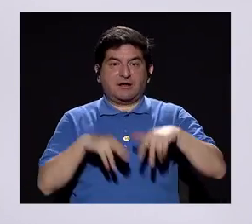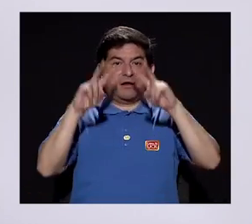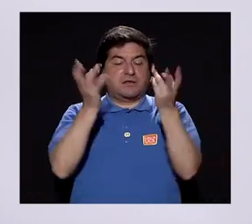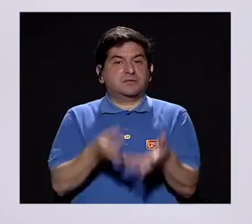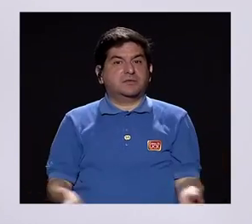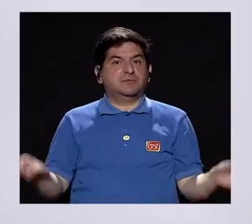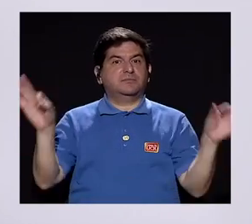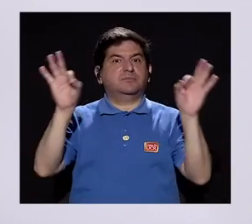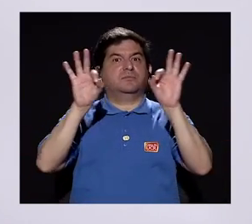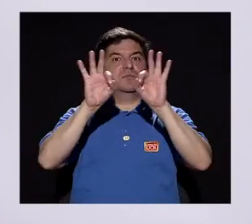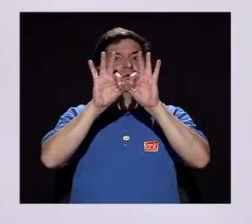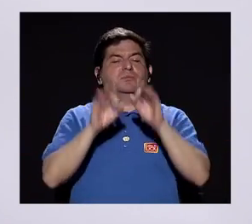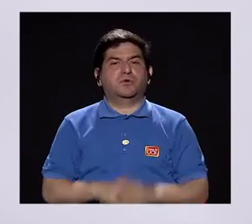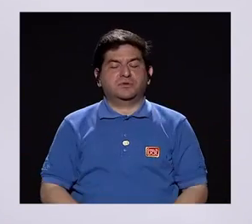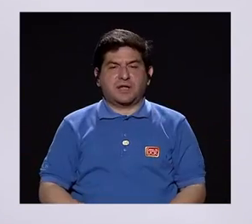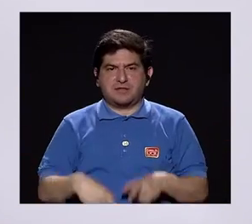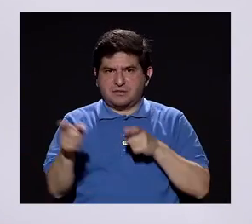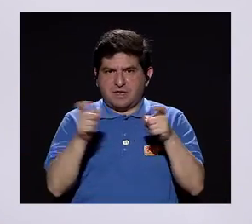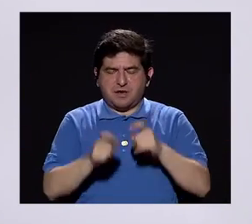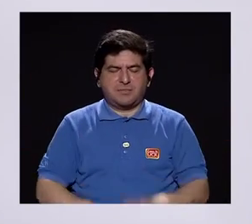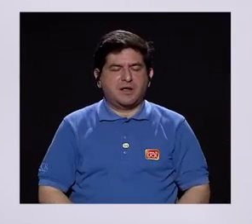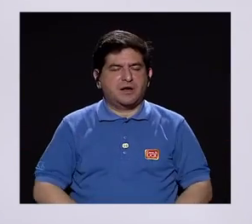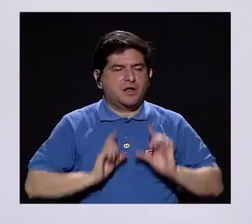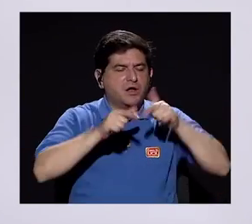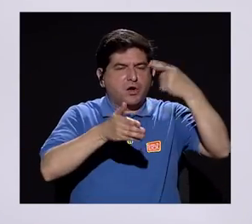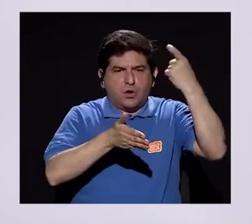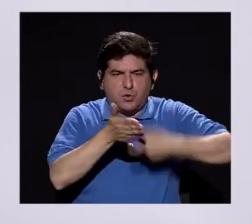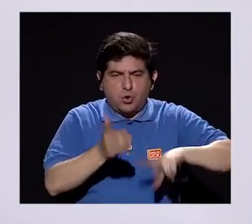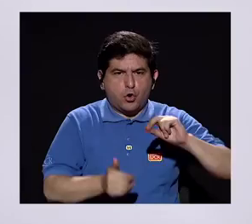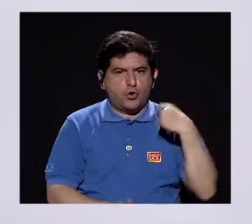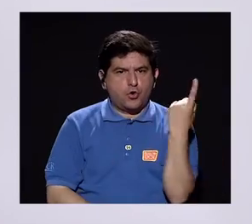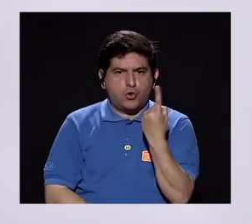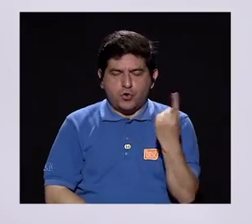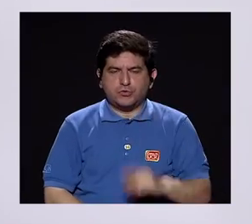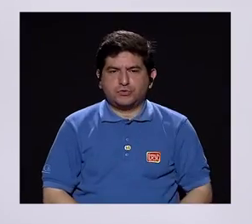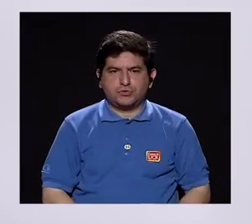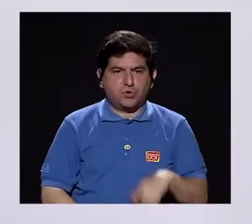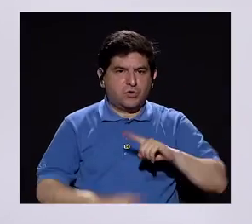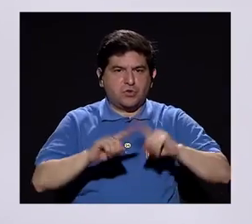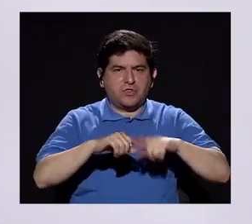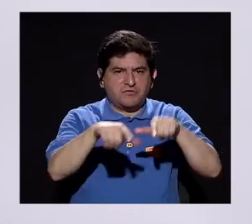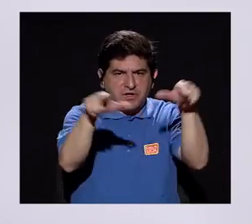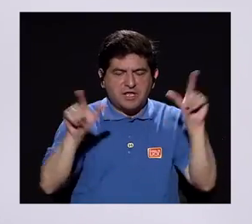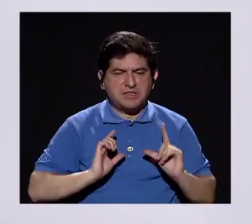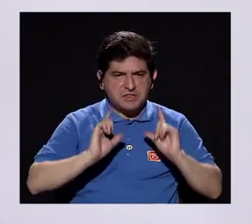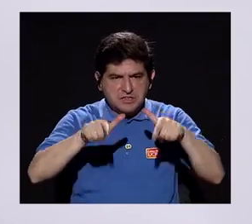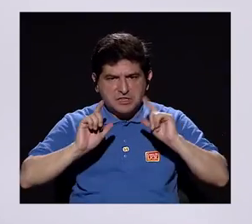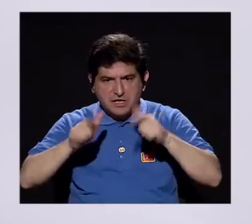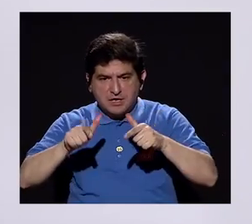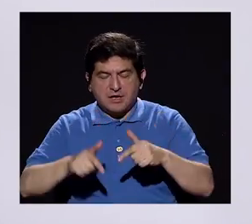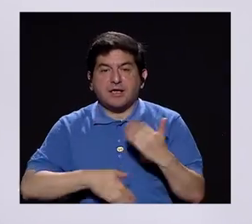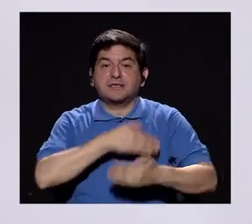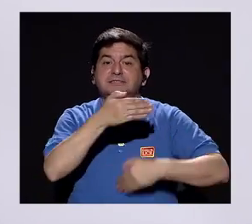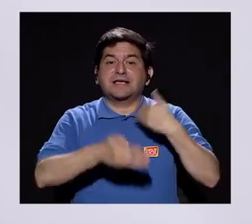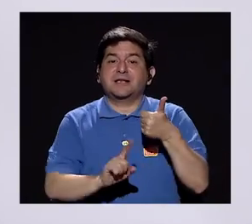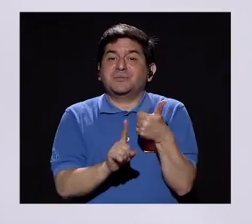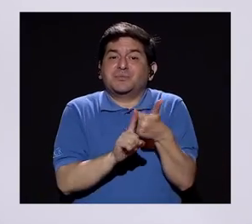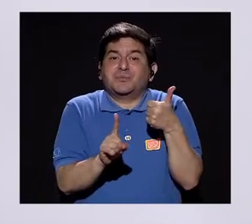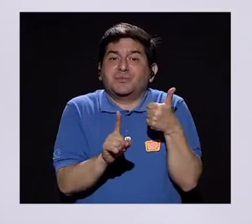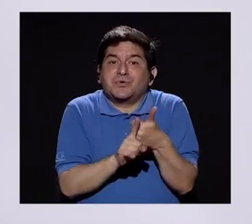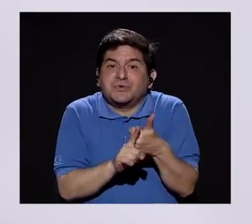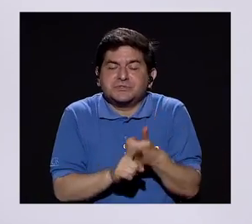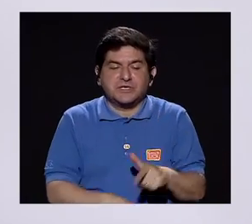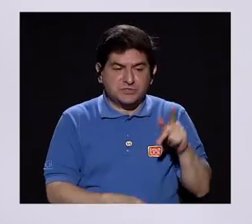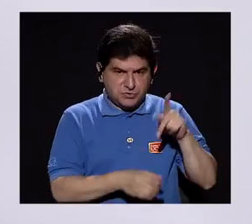y un tema muy importante en esa línea es el manejo de residuos sólidos que además no es sólo un tema de rellenos sanitarios verdad es todo un tema de gestión